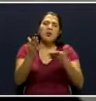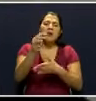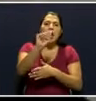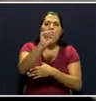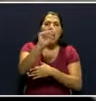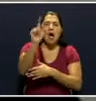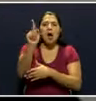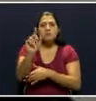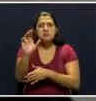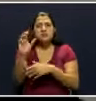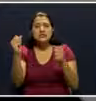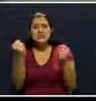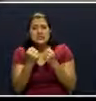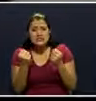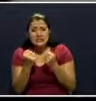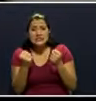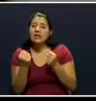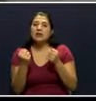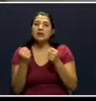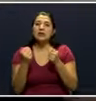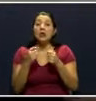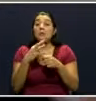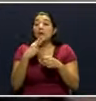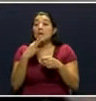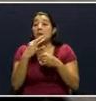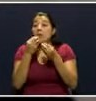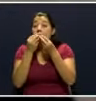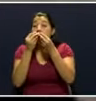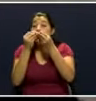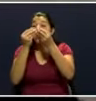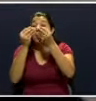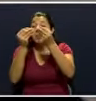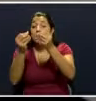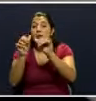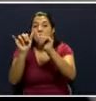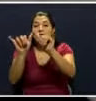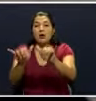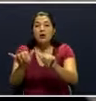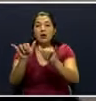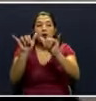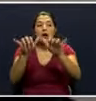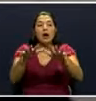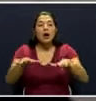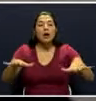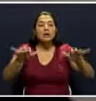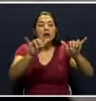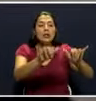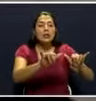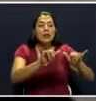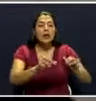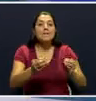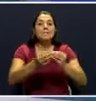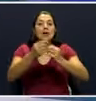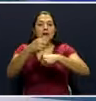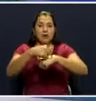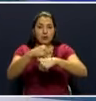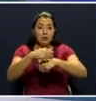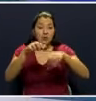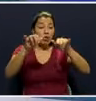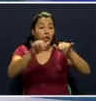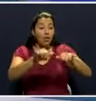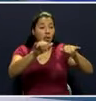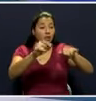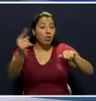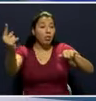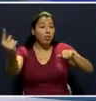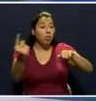la tendencia es un tema complejo. Depende de este comportamiento del virus, depende de la transmisión, depende del ambiente en el que